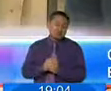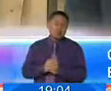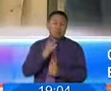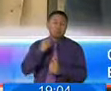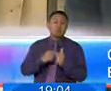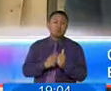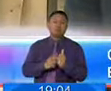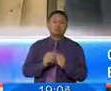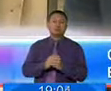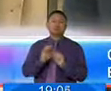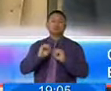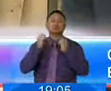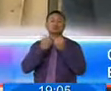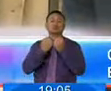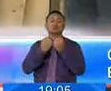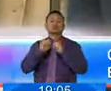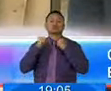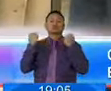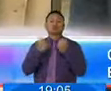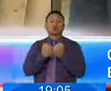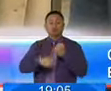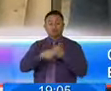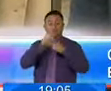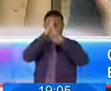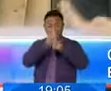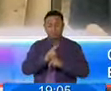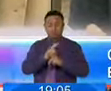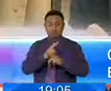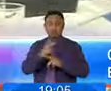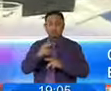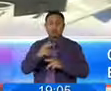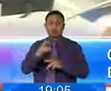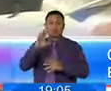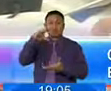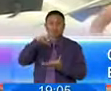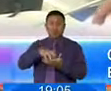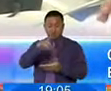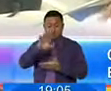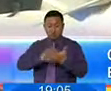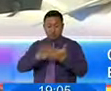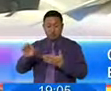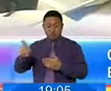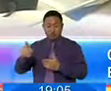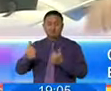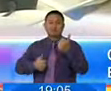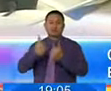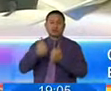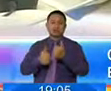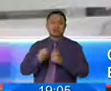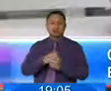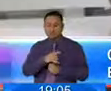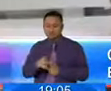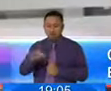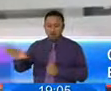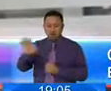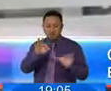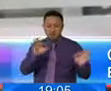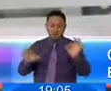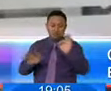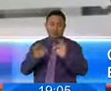ellas, que sean las organizaciones sociales reconocidas oficialmente por el Estado las que presenten candidatos para la elección.